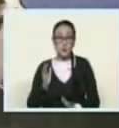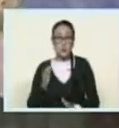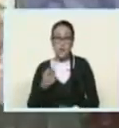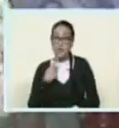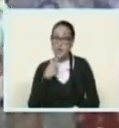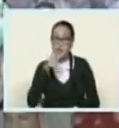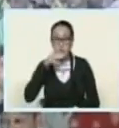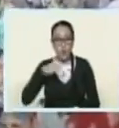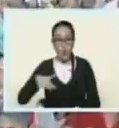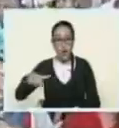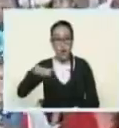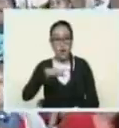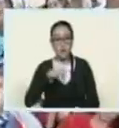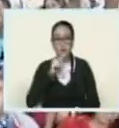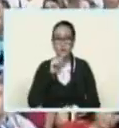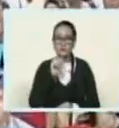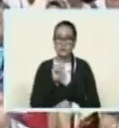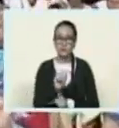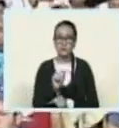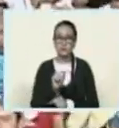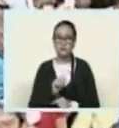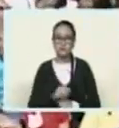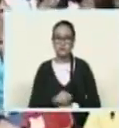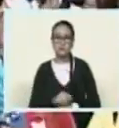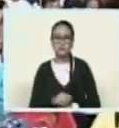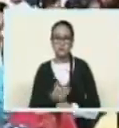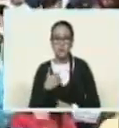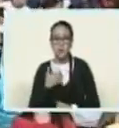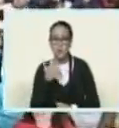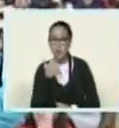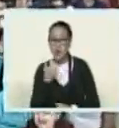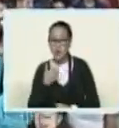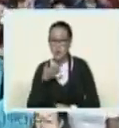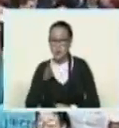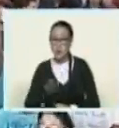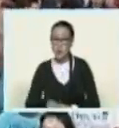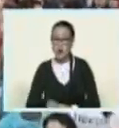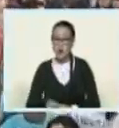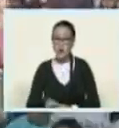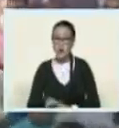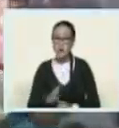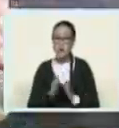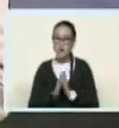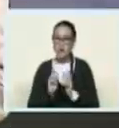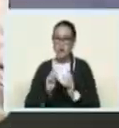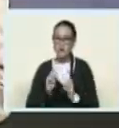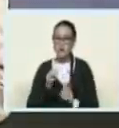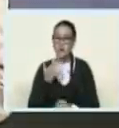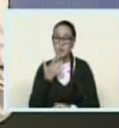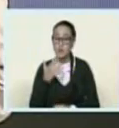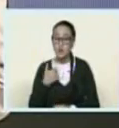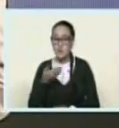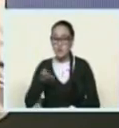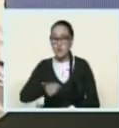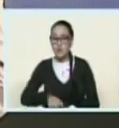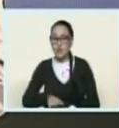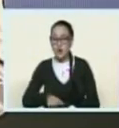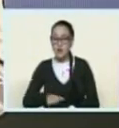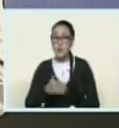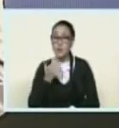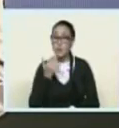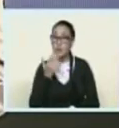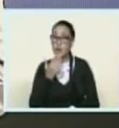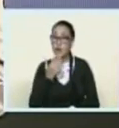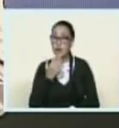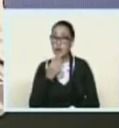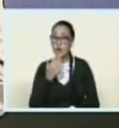le dijo al pueblo y me dijo a mí, si me llega a pasar algo, Nicolás, si me llega a pasar algo, pueblo,